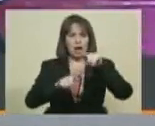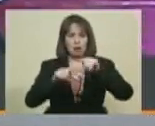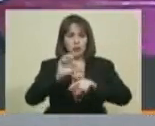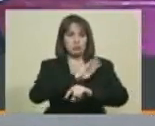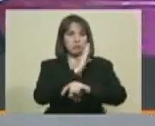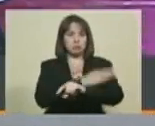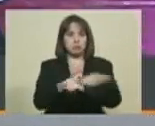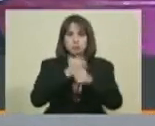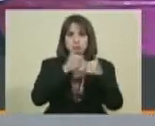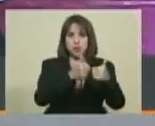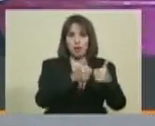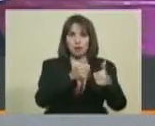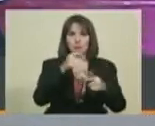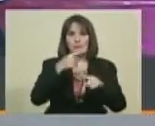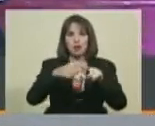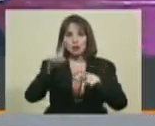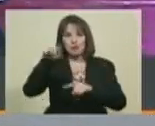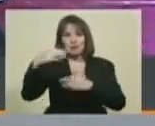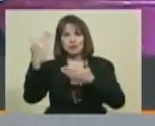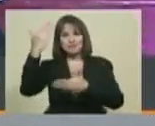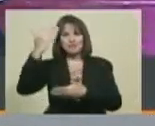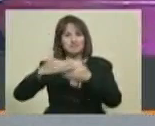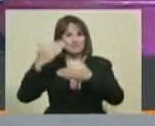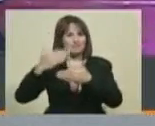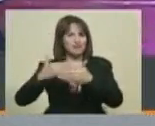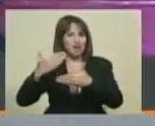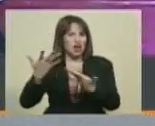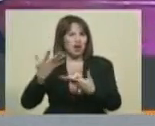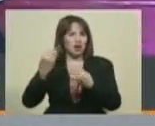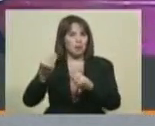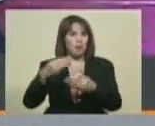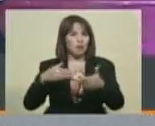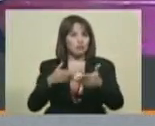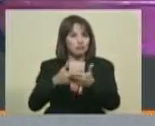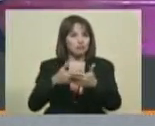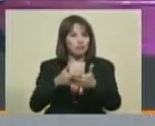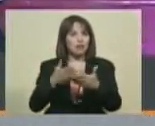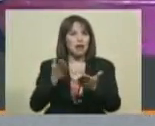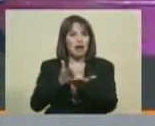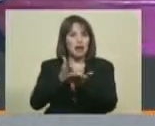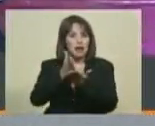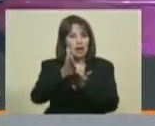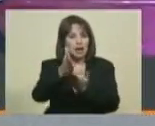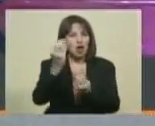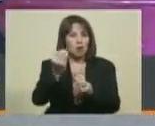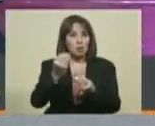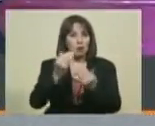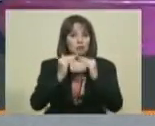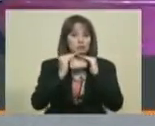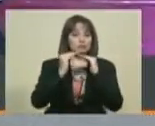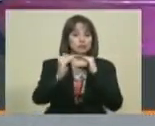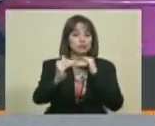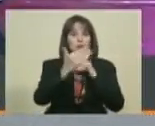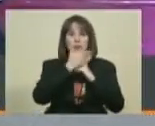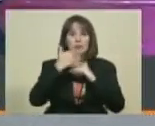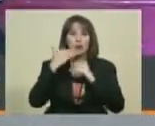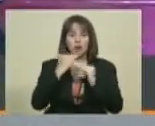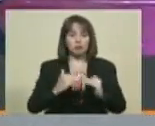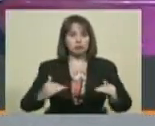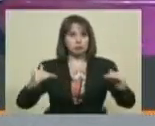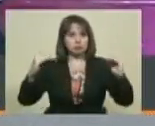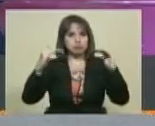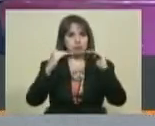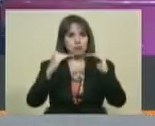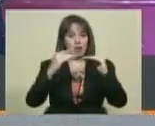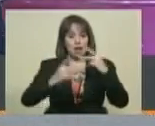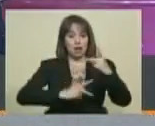obstáculos, señaló la ruta para recuperar, estabilizar e incrementar